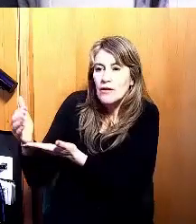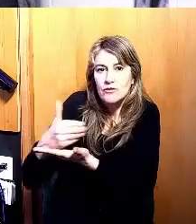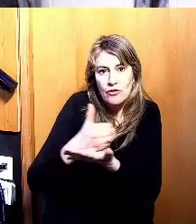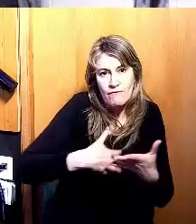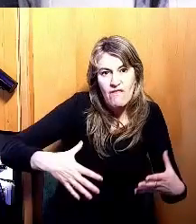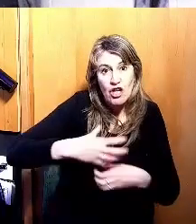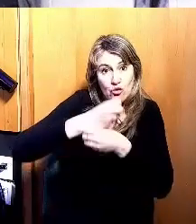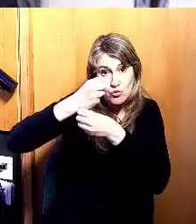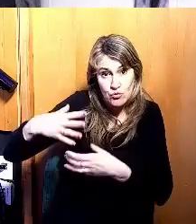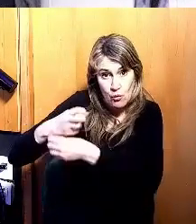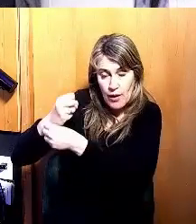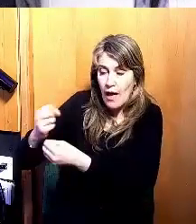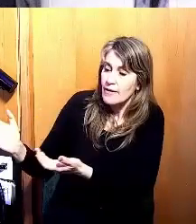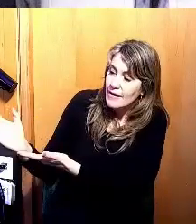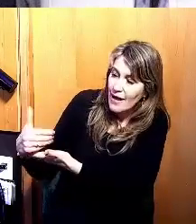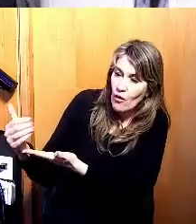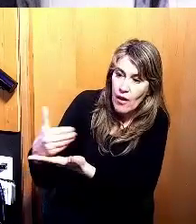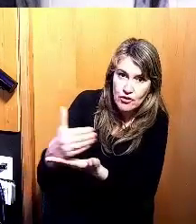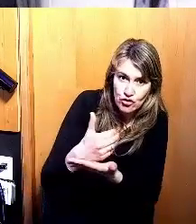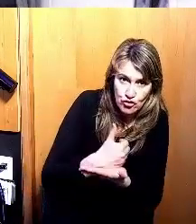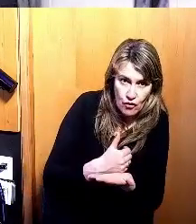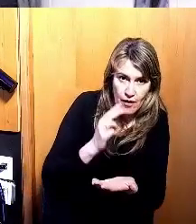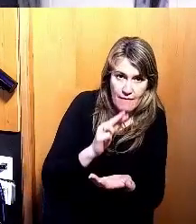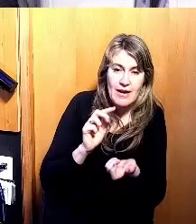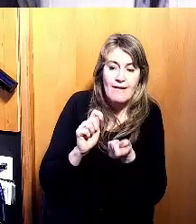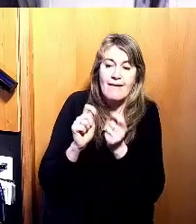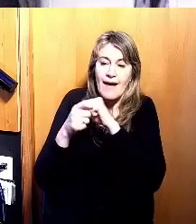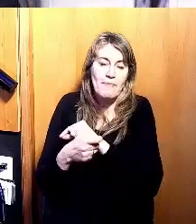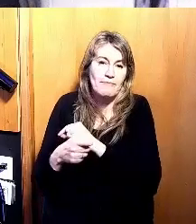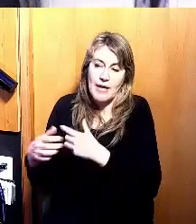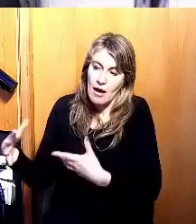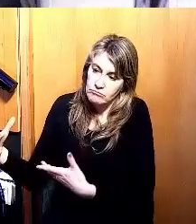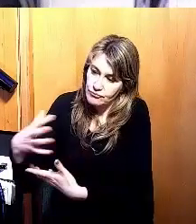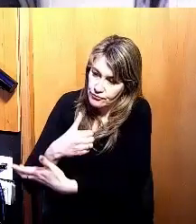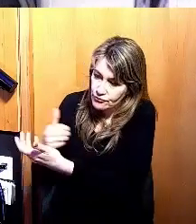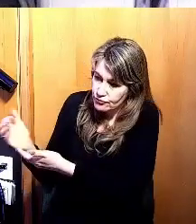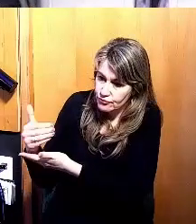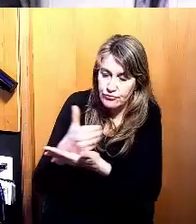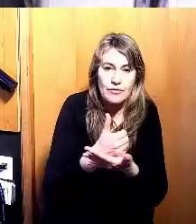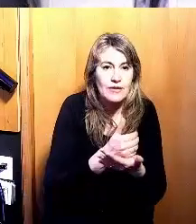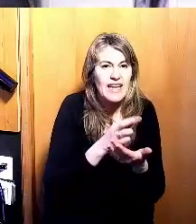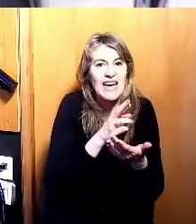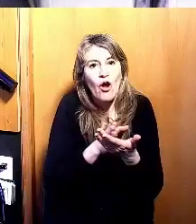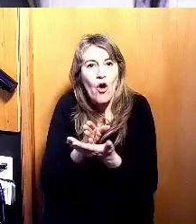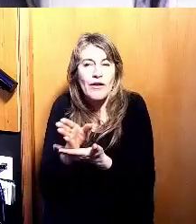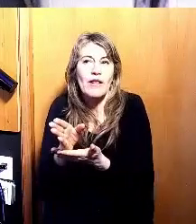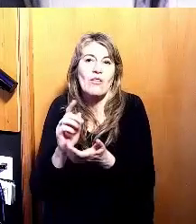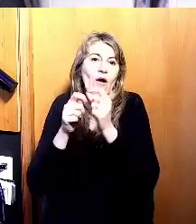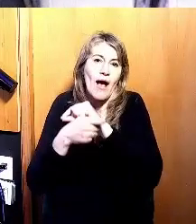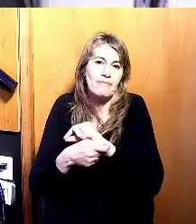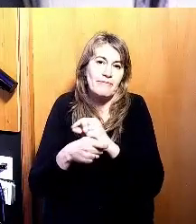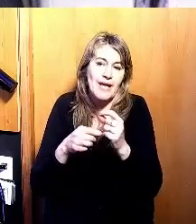donde se vuelve a formar el sitio informal de residuos, hay que cambiar la recolección y cambiar el recorrido, porque así nos lo indican los datos y esa es parte